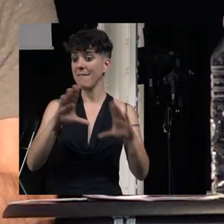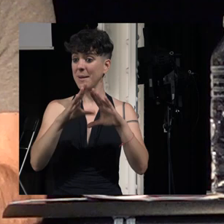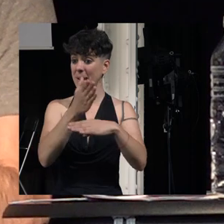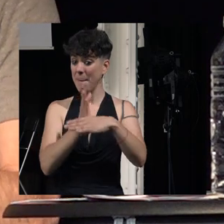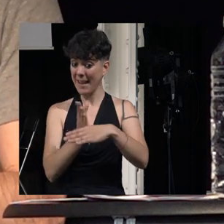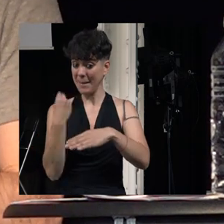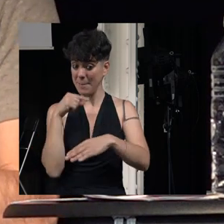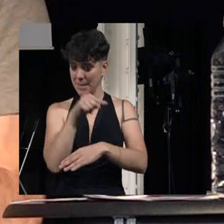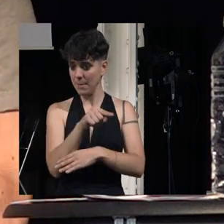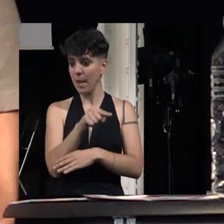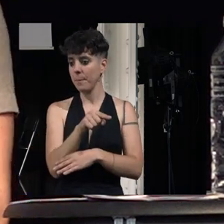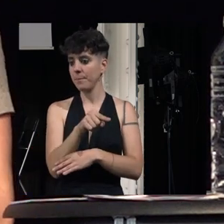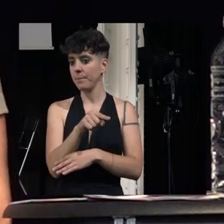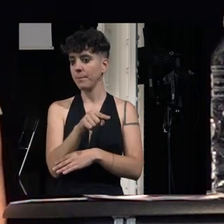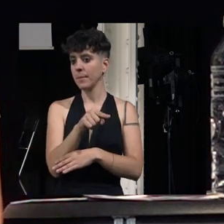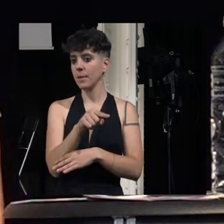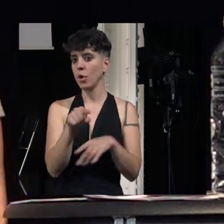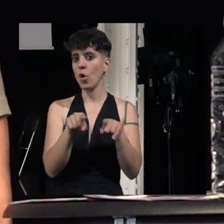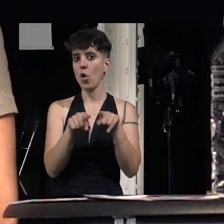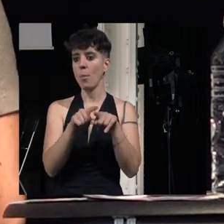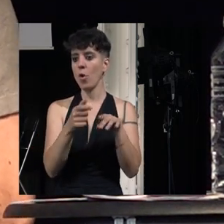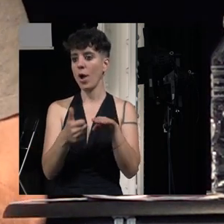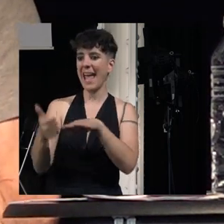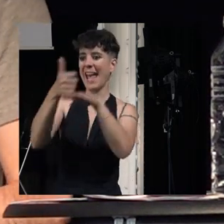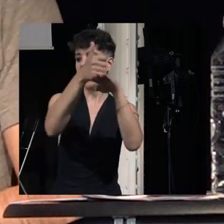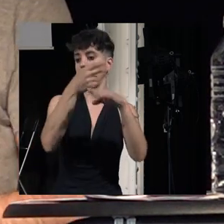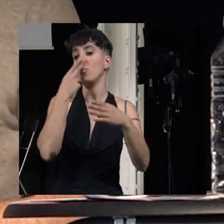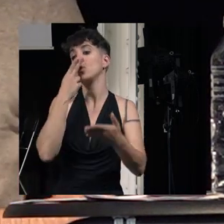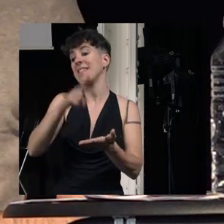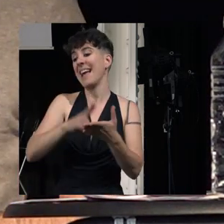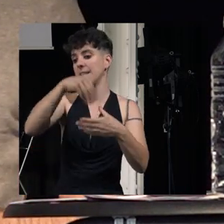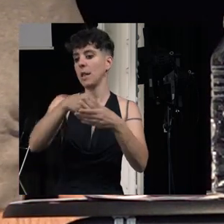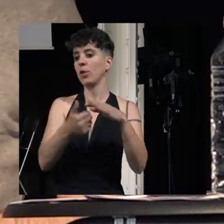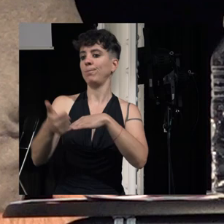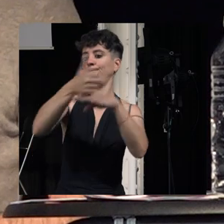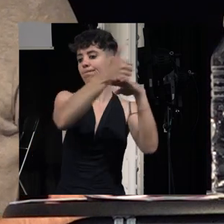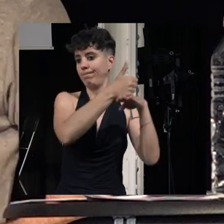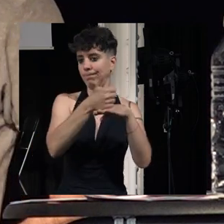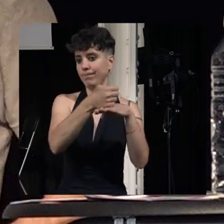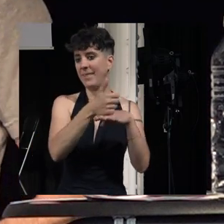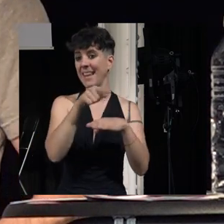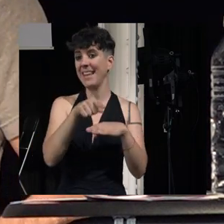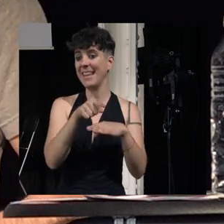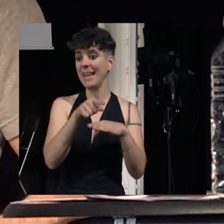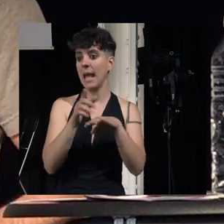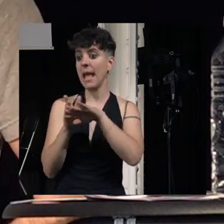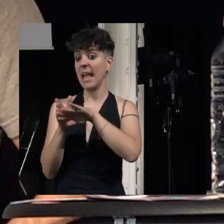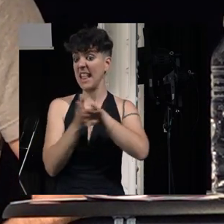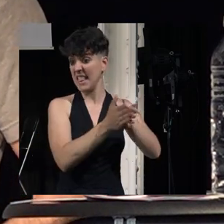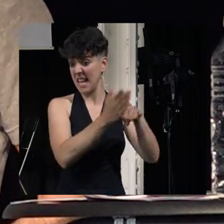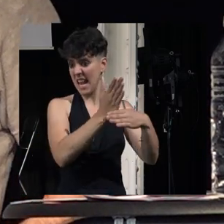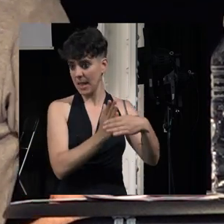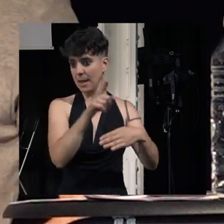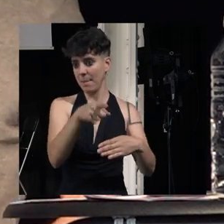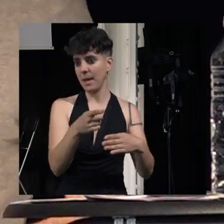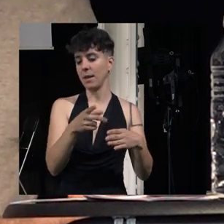feminista que es hegemónica en los sindicatos y en una parte de la izquierda estamos hablando del